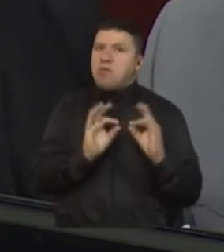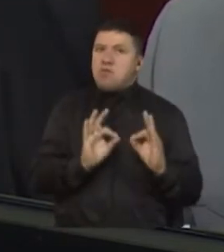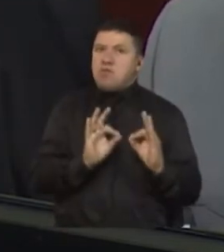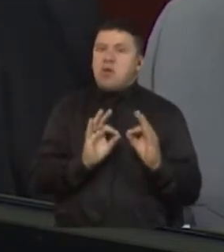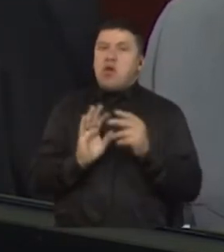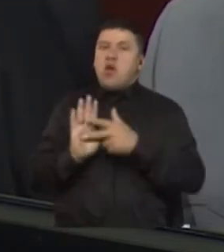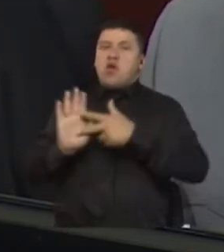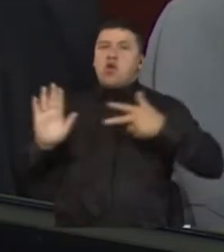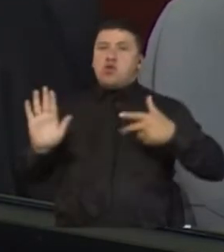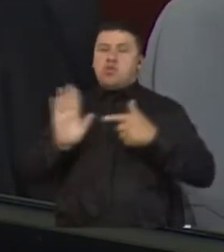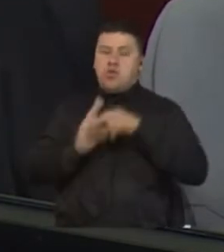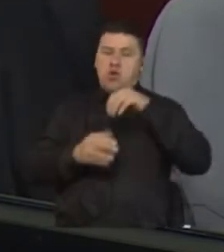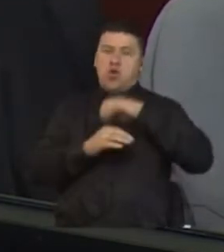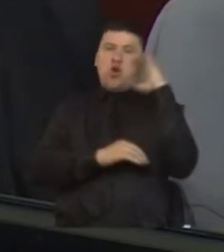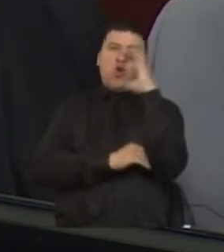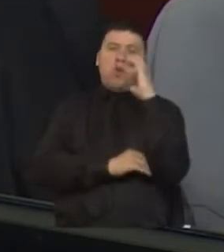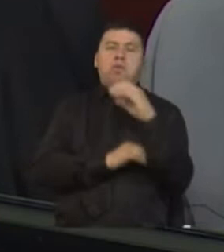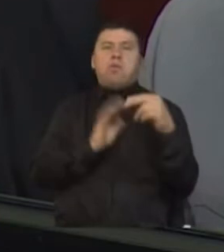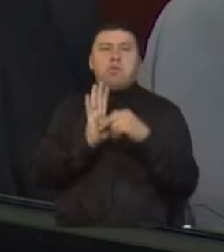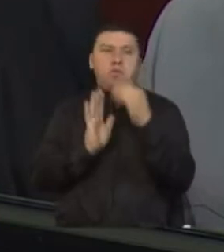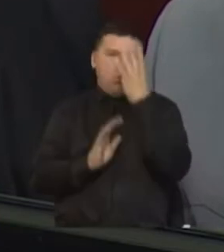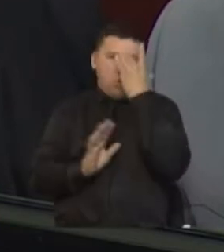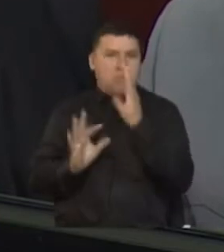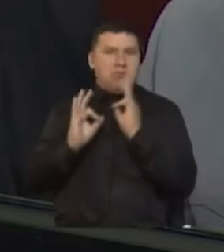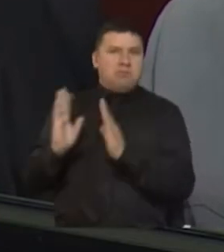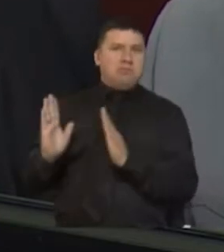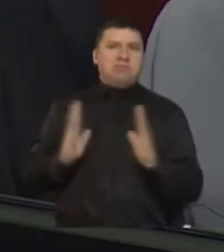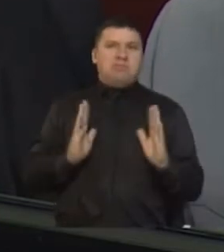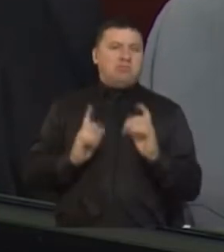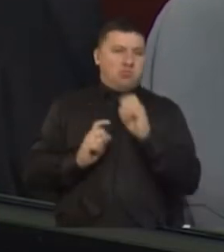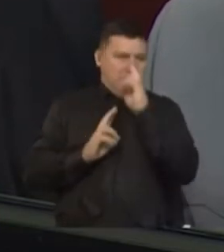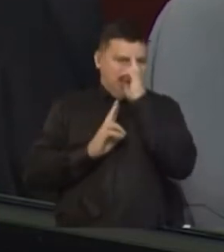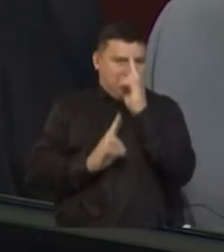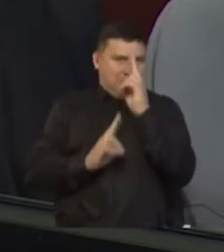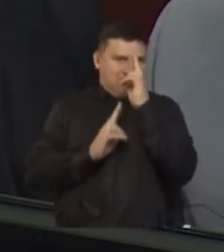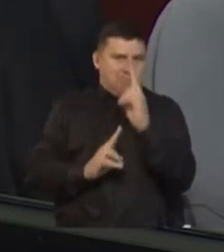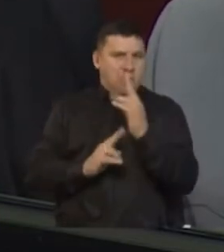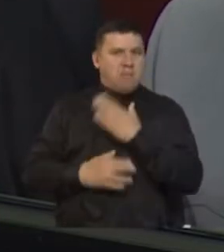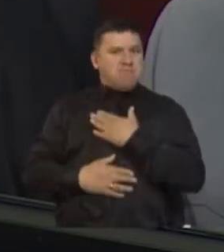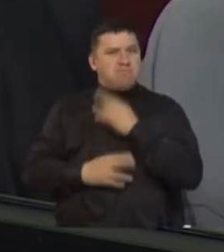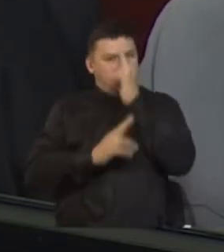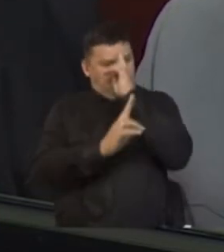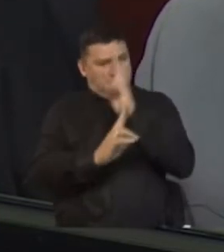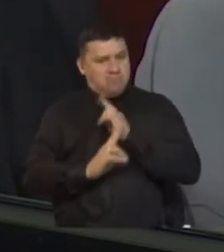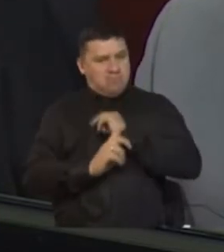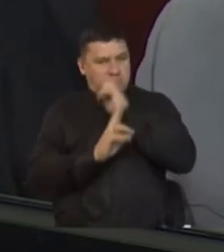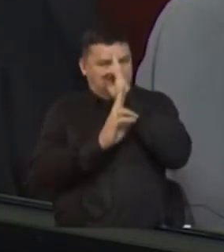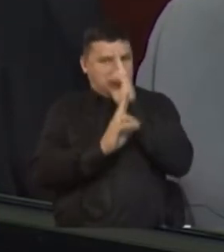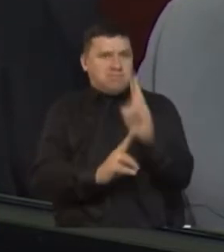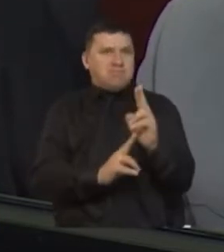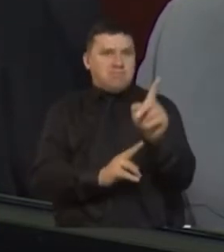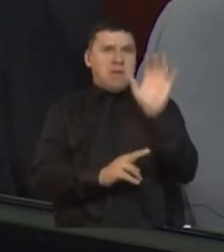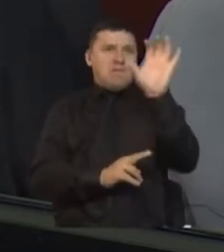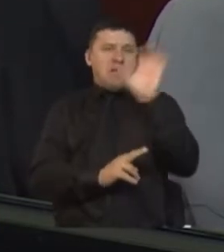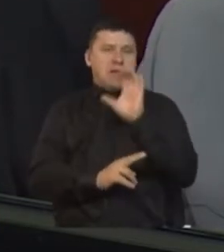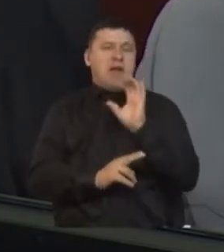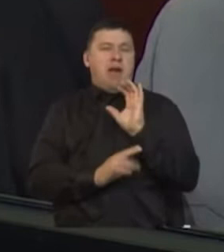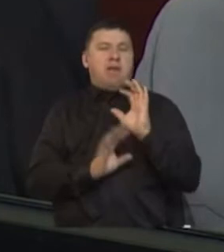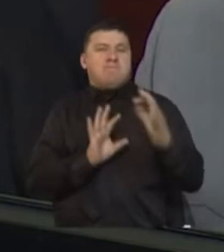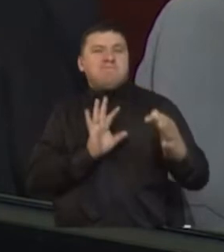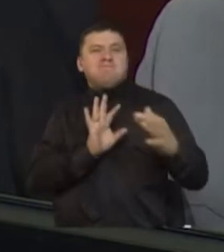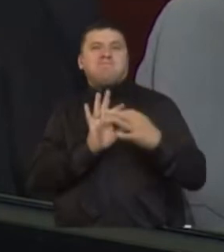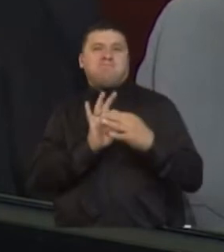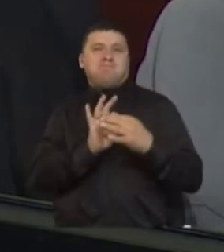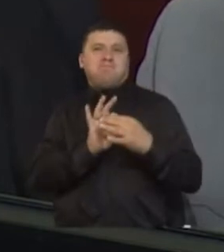la Constitución de Colombia porque garantizan el respeto de la soberanía nacional y se adecúa a